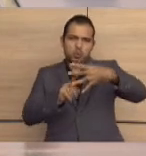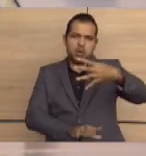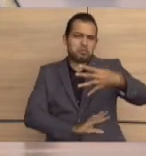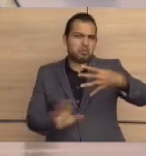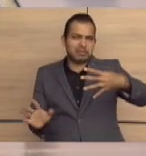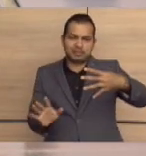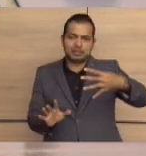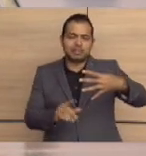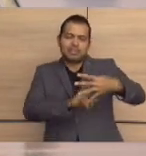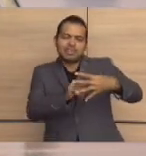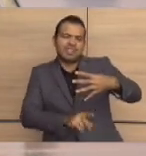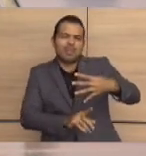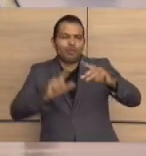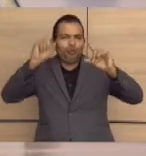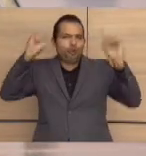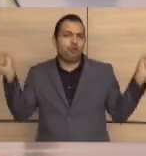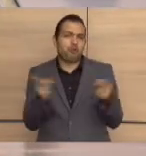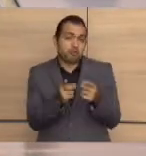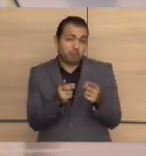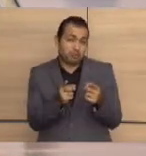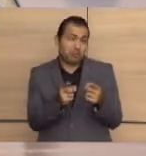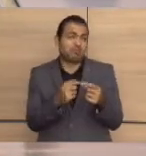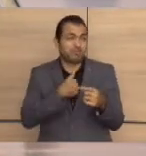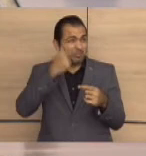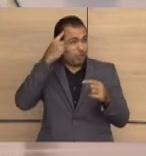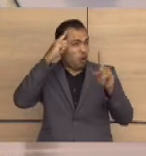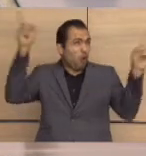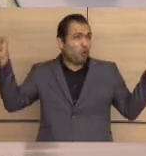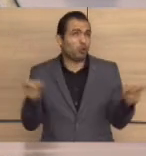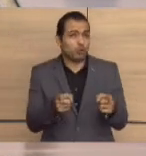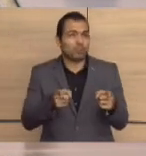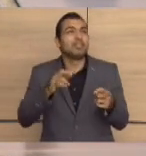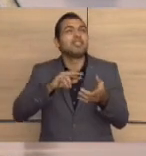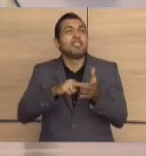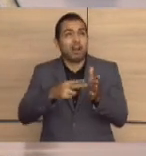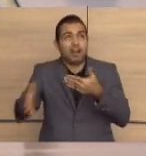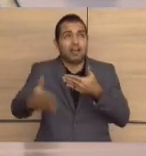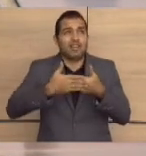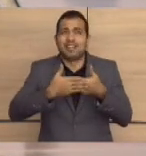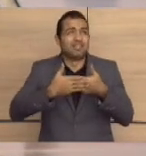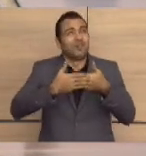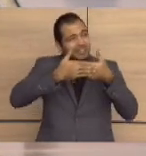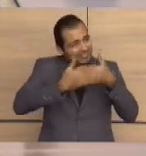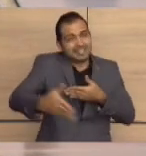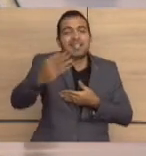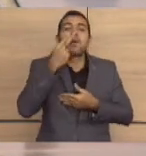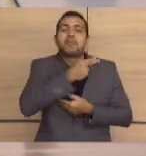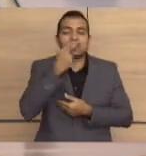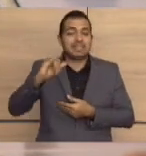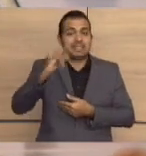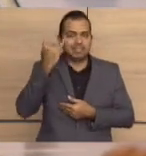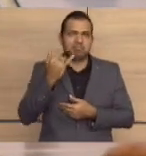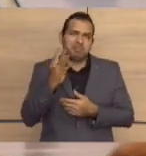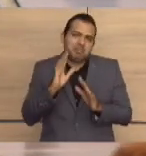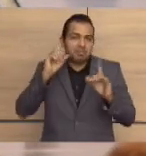de concluir, si es que se pueden hablar de conclusiones. Ya, lo vamos a hacer más en lógica de compromisos y de lo que sigue, porque además hoy no